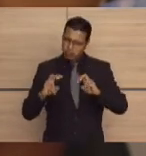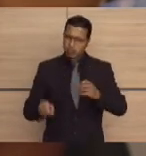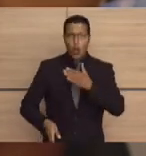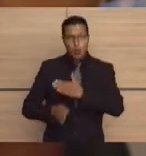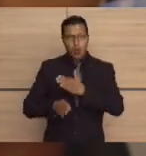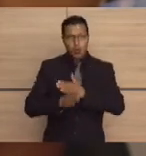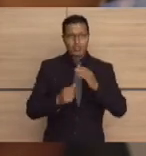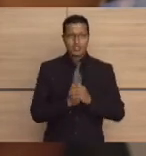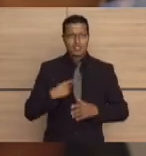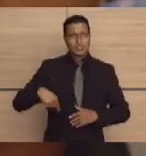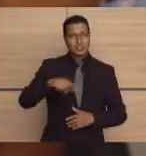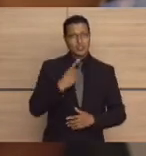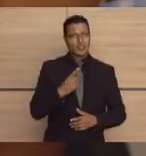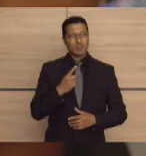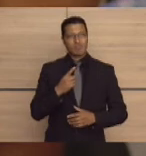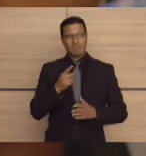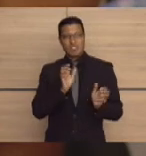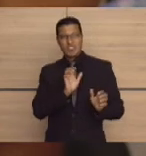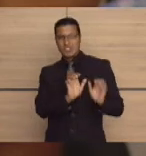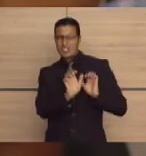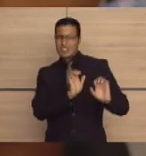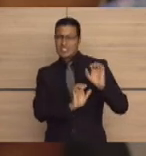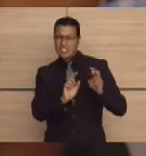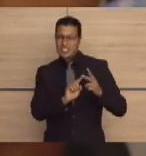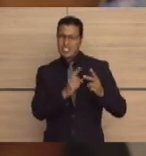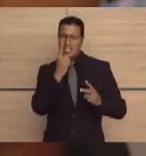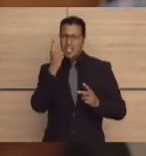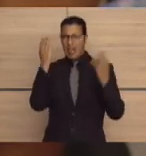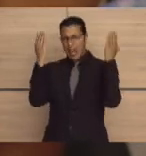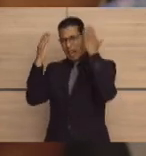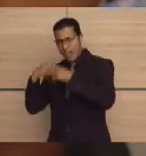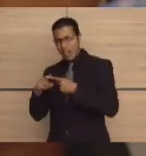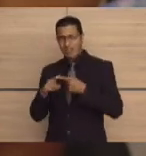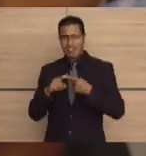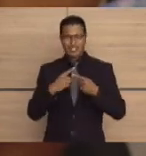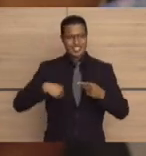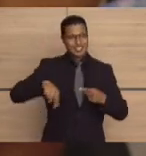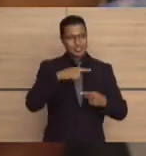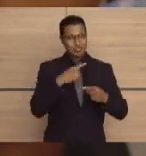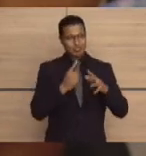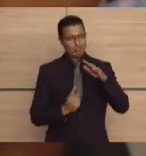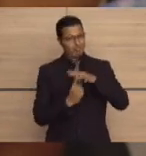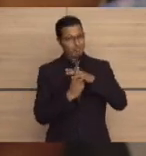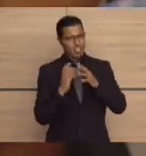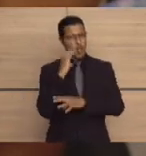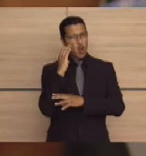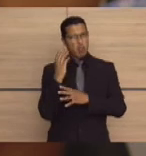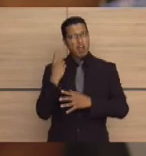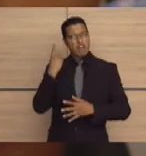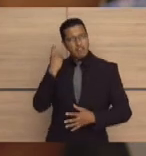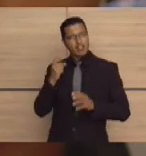crecimos en la negación o en el ocultamiento de algunas de las raíces de nuestra nacionalidad.